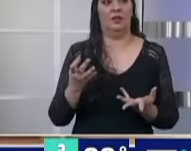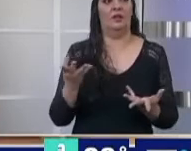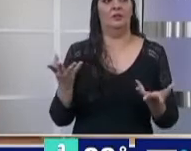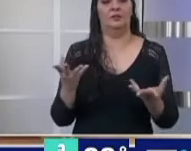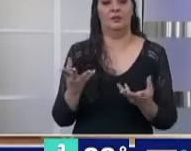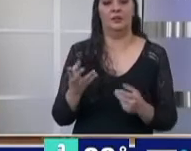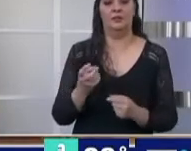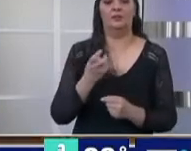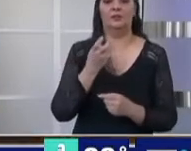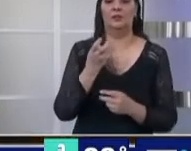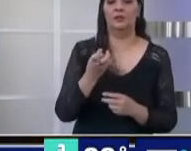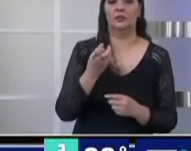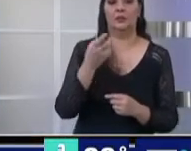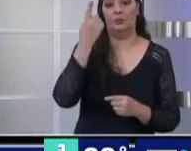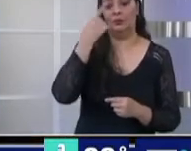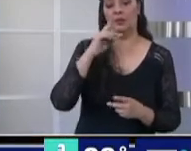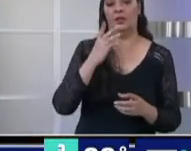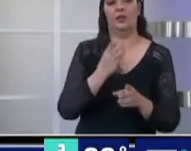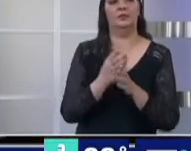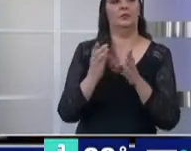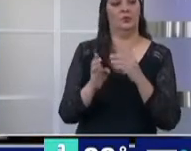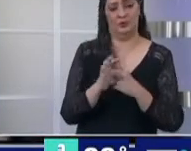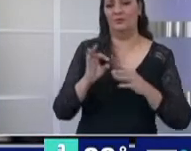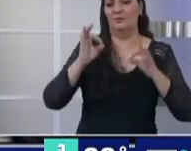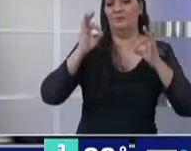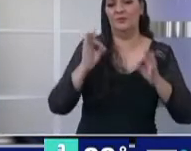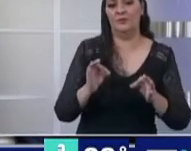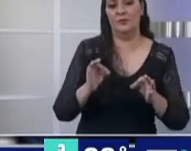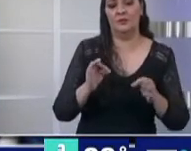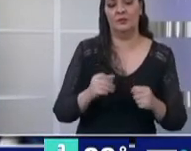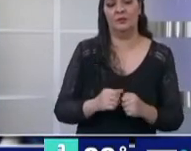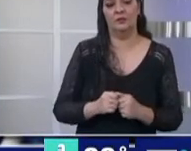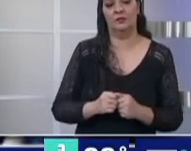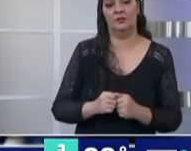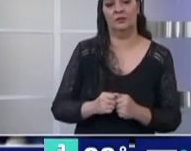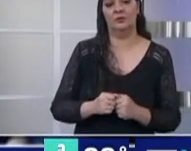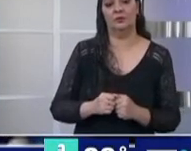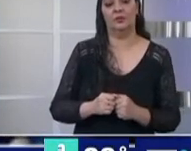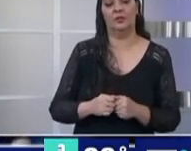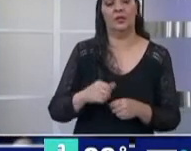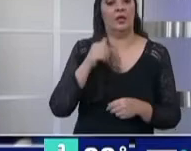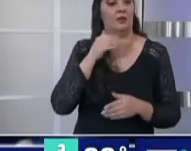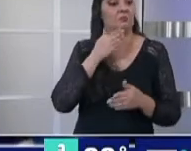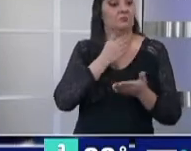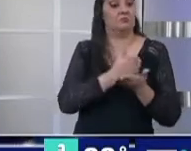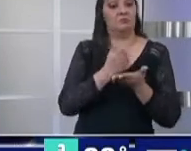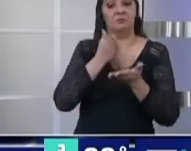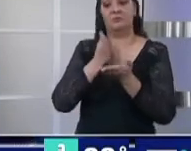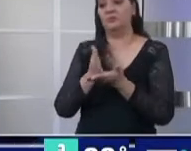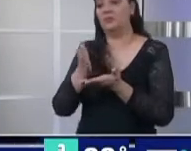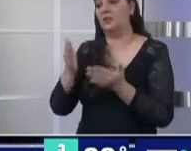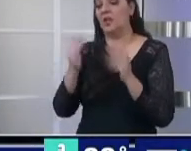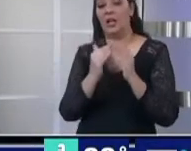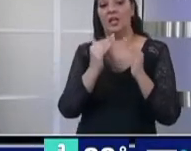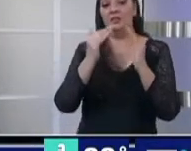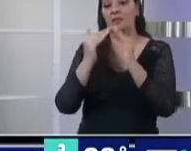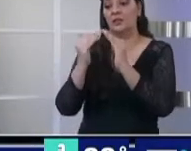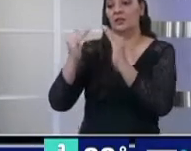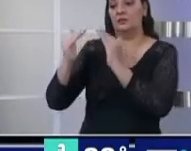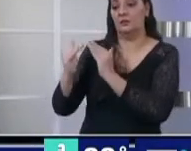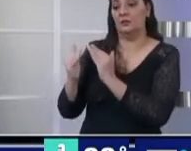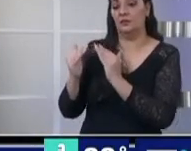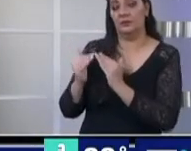todo lo que hace para que las cosas funcionen. Y acudimos casa por casa, donde personalmente he